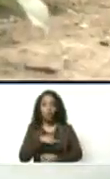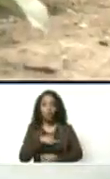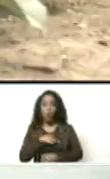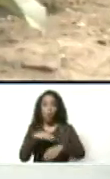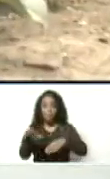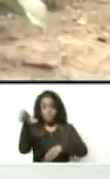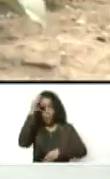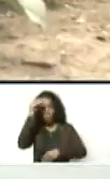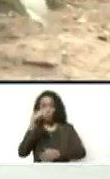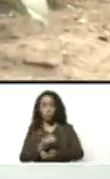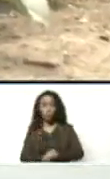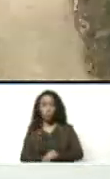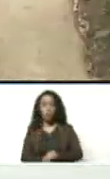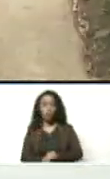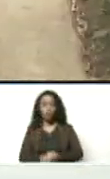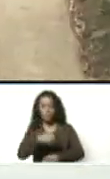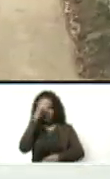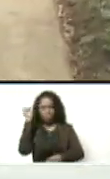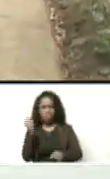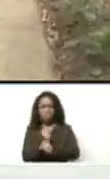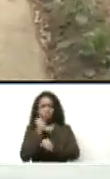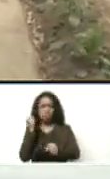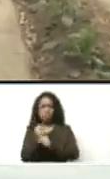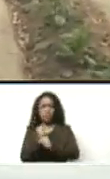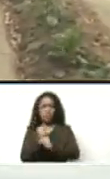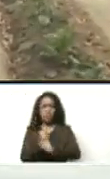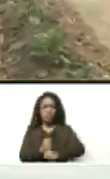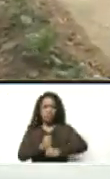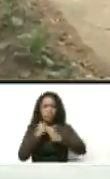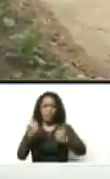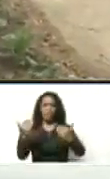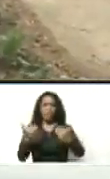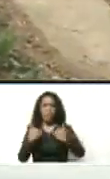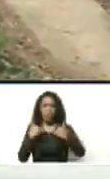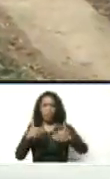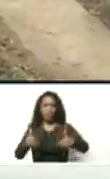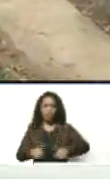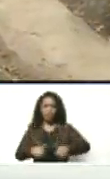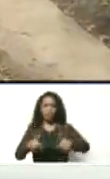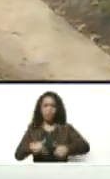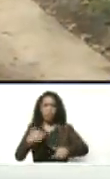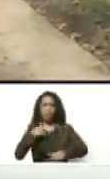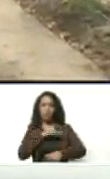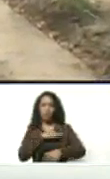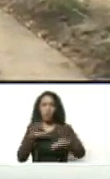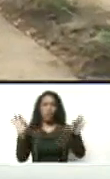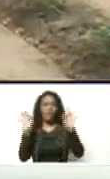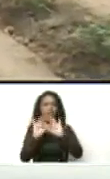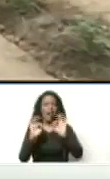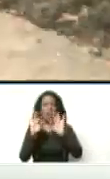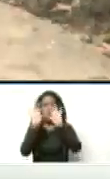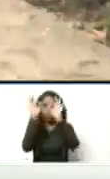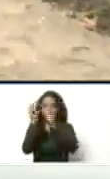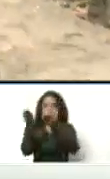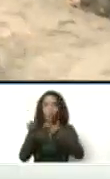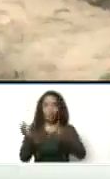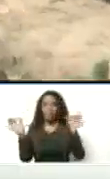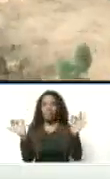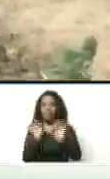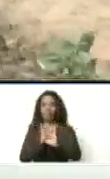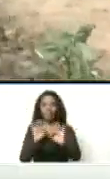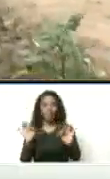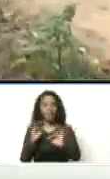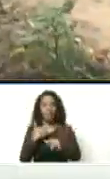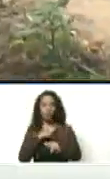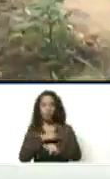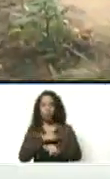aprendido fajándonos, batallando. A nosotros nadie nos ha regalado nada.